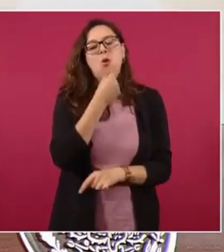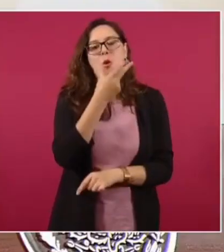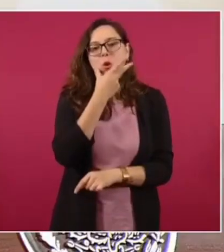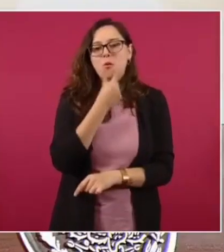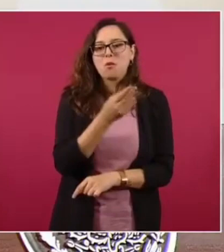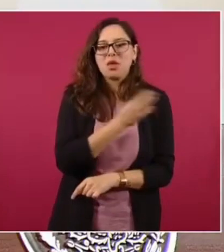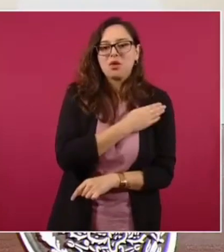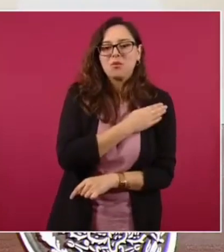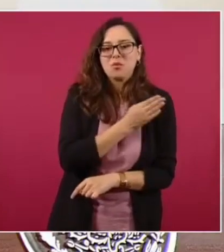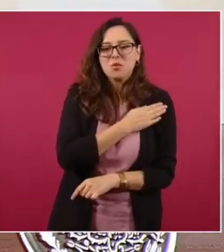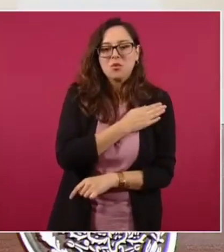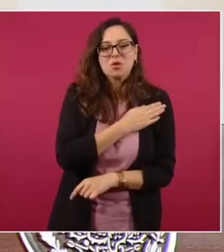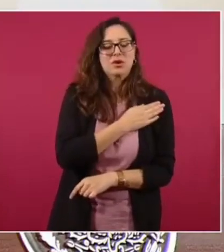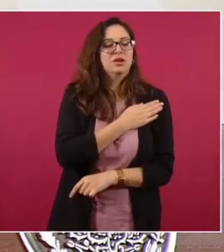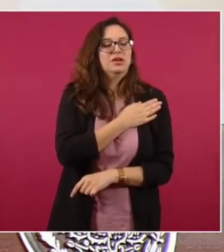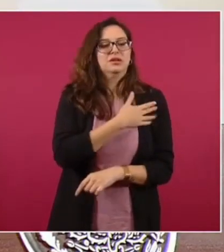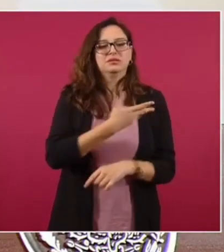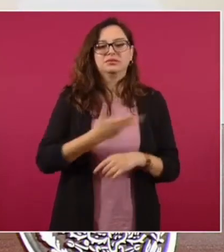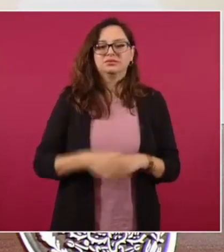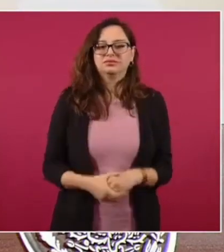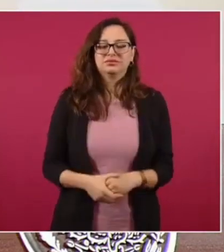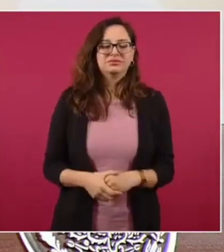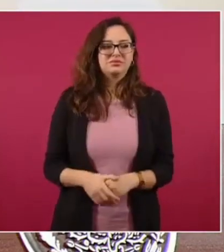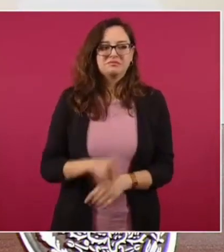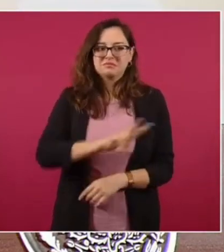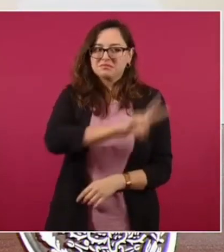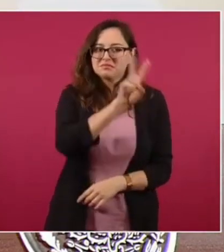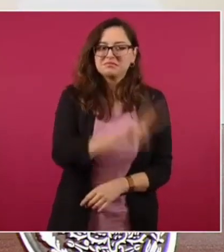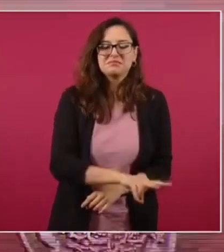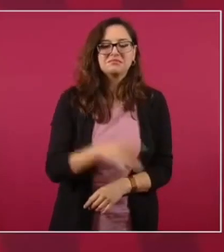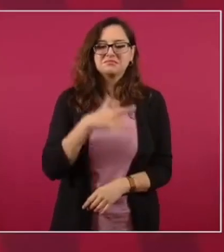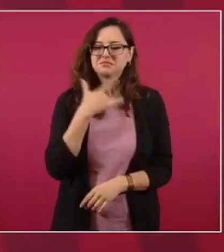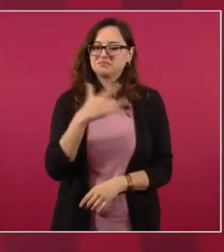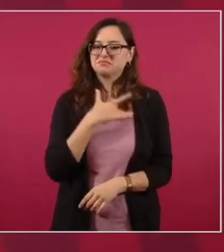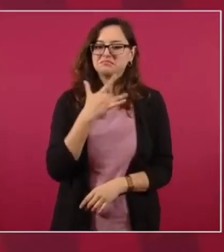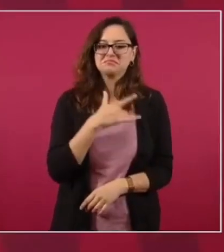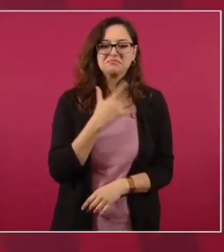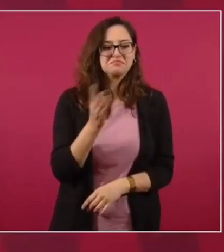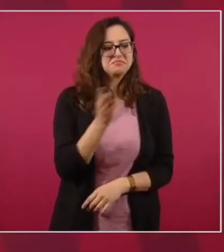bueno, de muy buenos sentimientos.